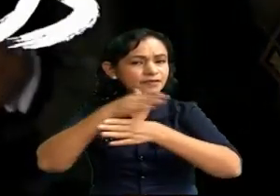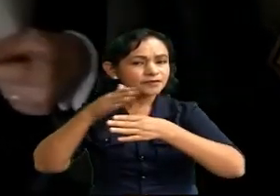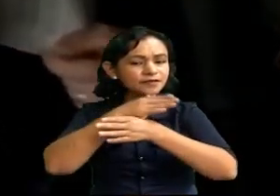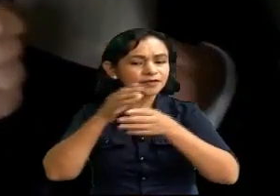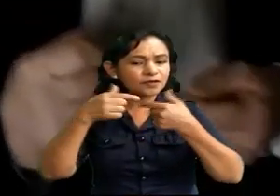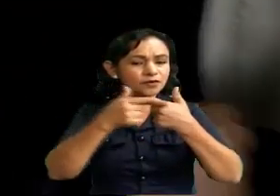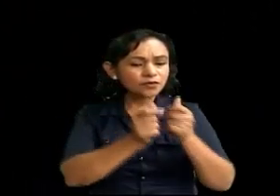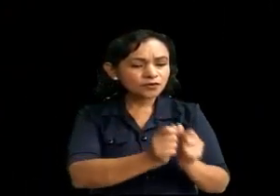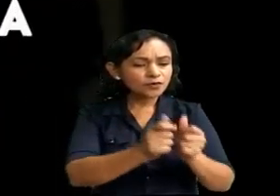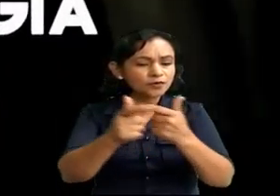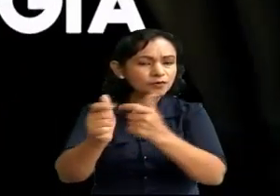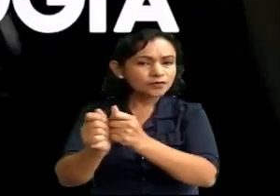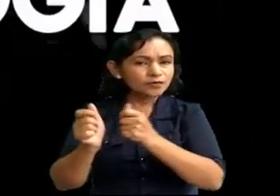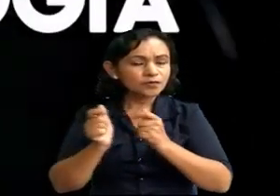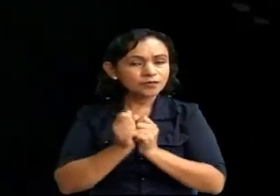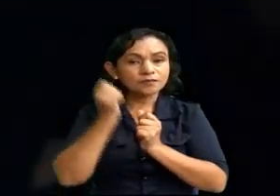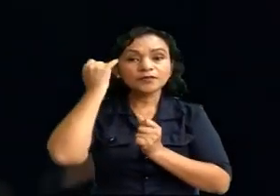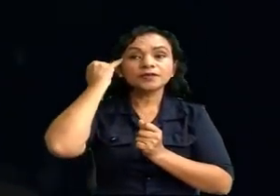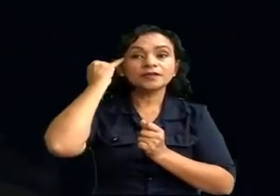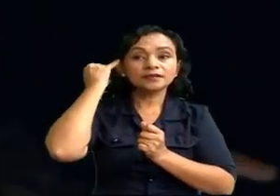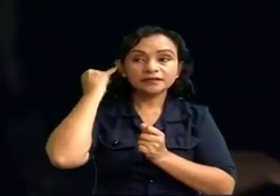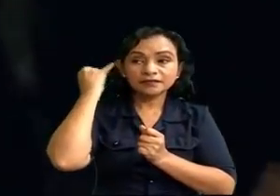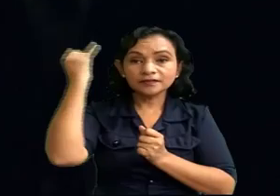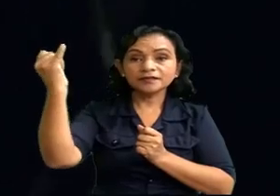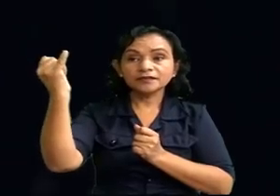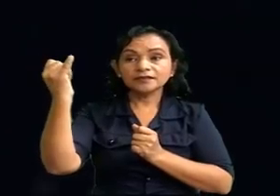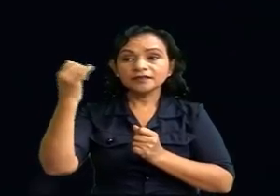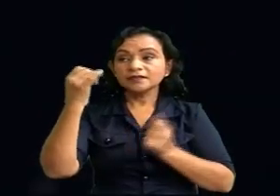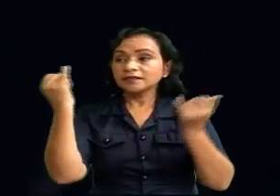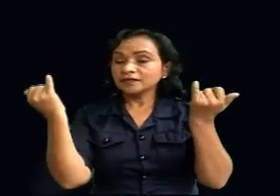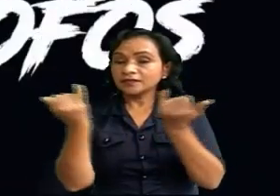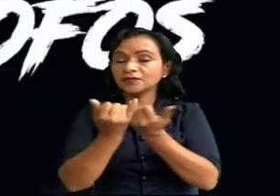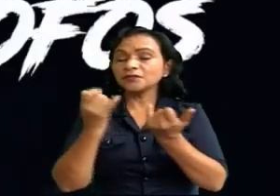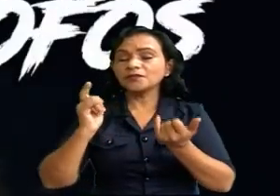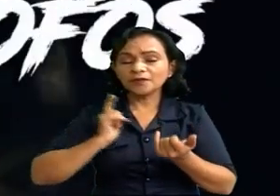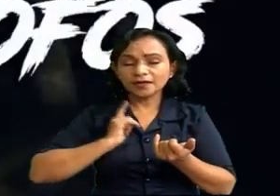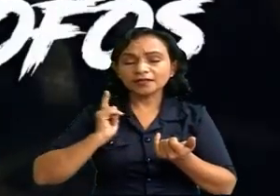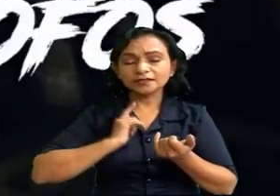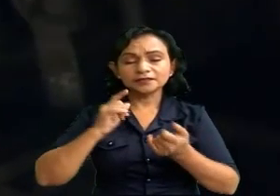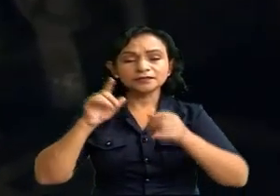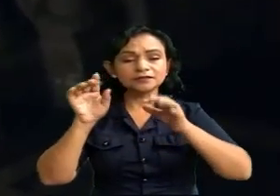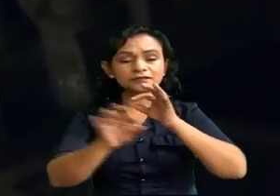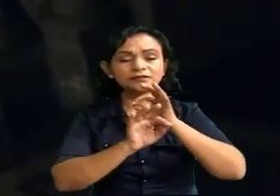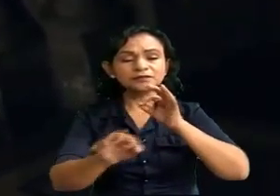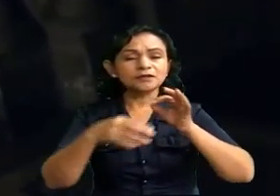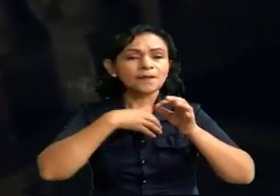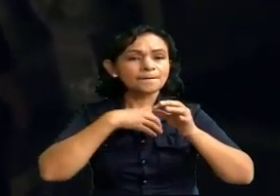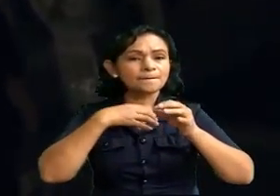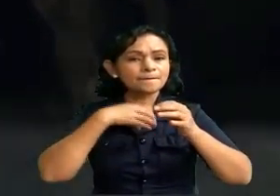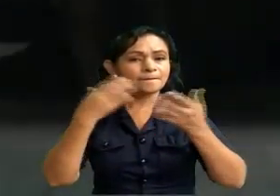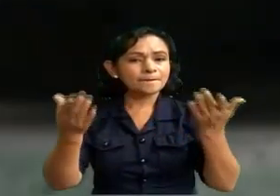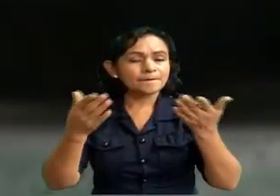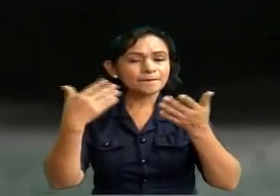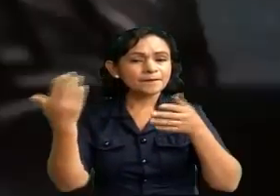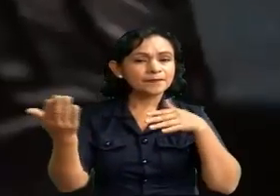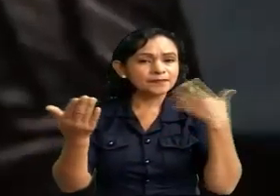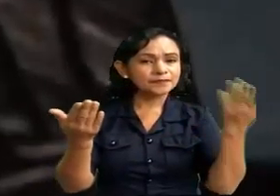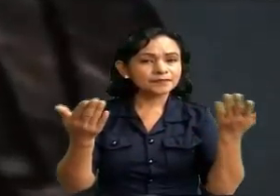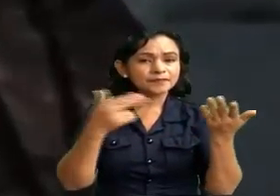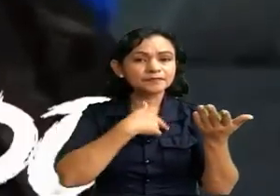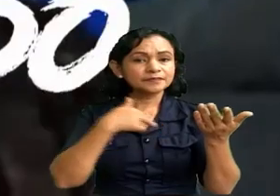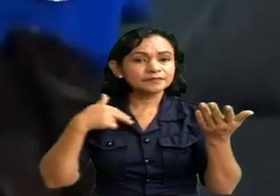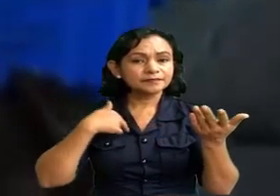estratos de ideología, y así ellos tienen sus filósofos, a través de los cuales